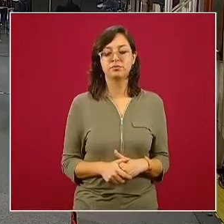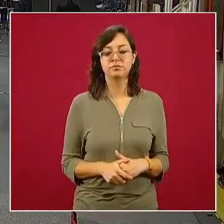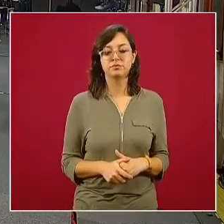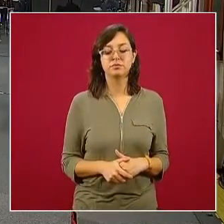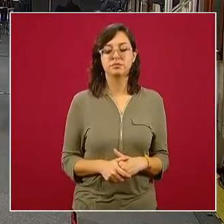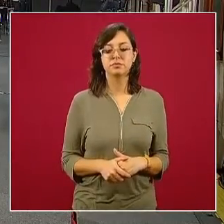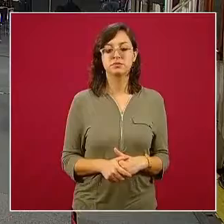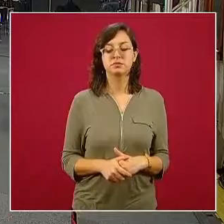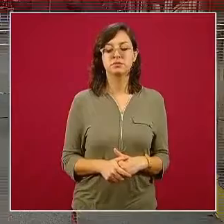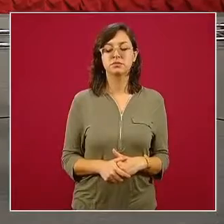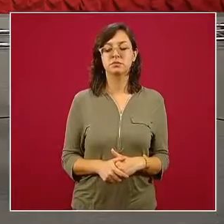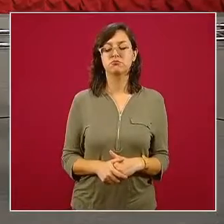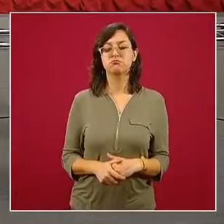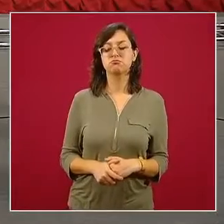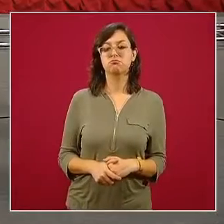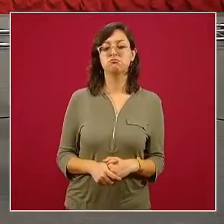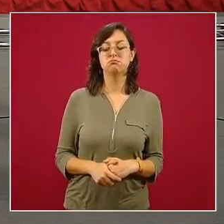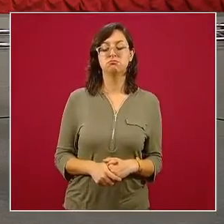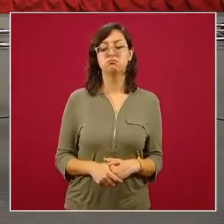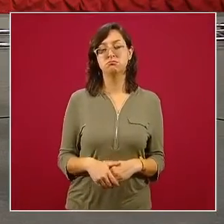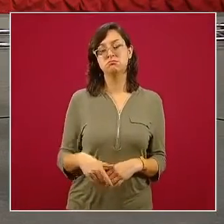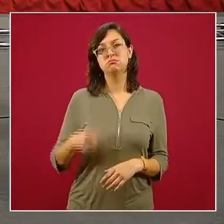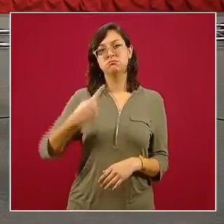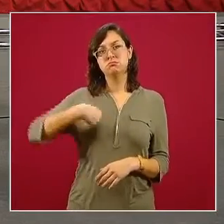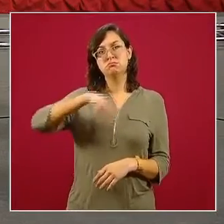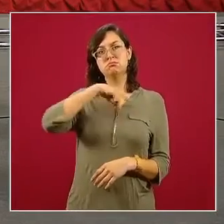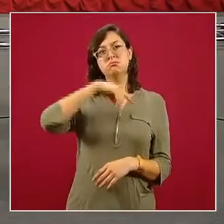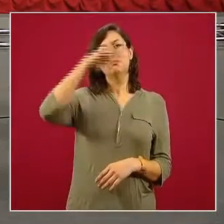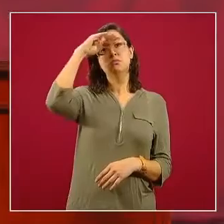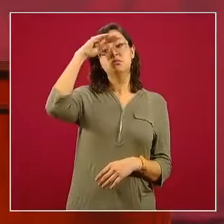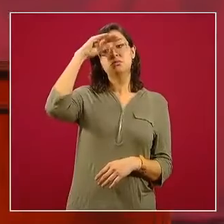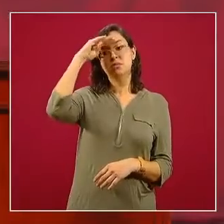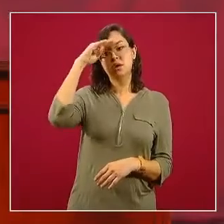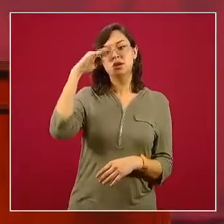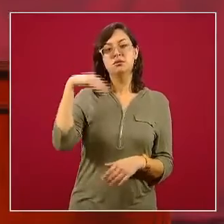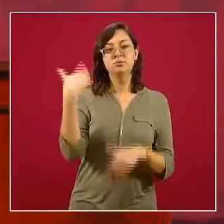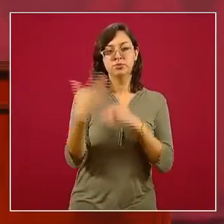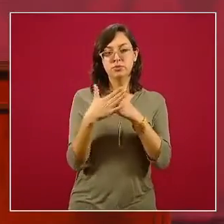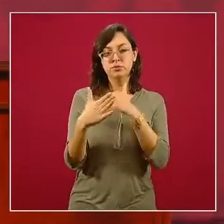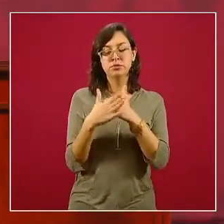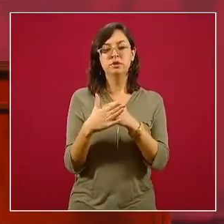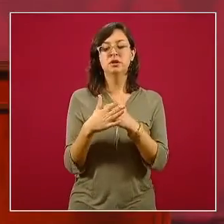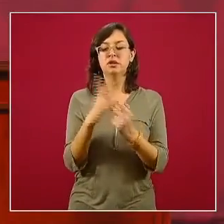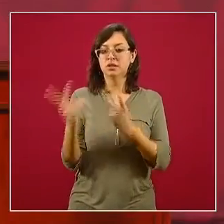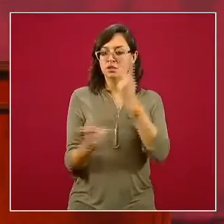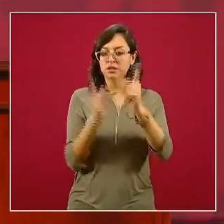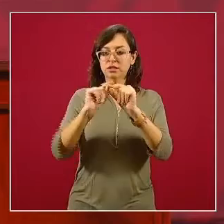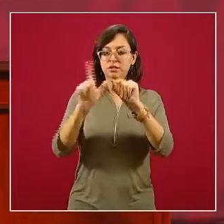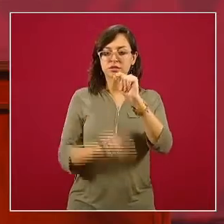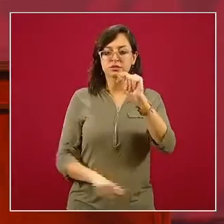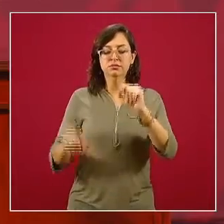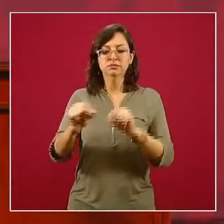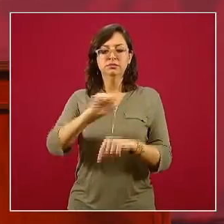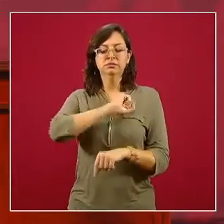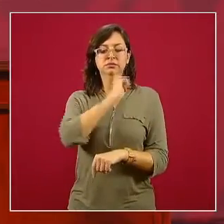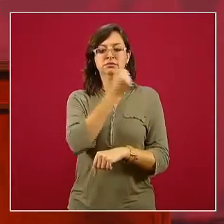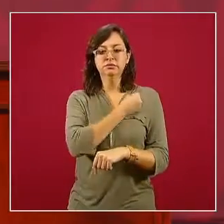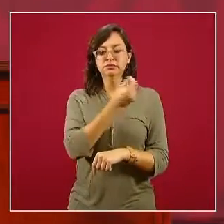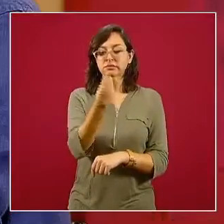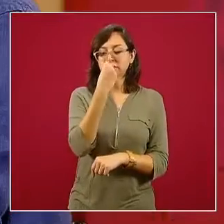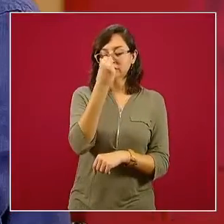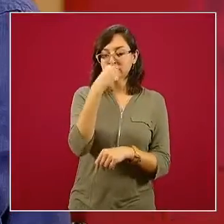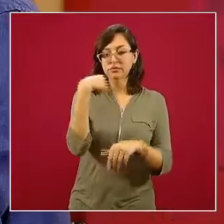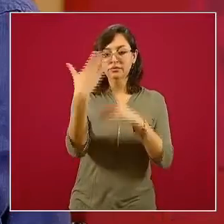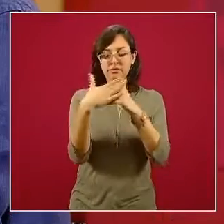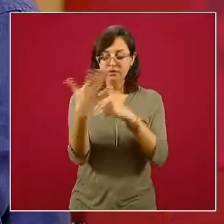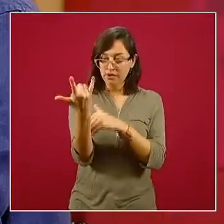Estamos planeando la encuesta nacional de salud y nutrición ya para que arrancara en julio. Estamos